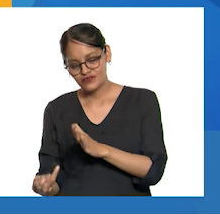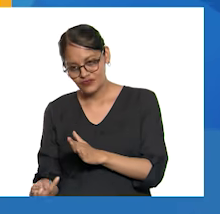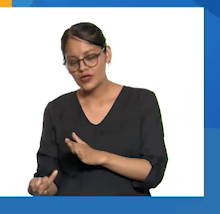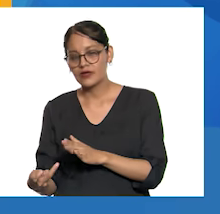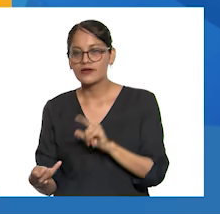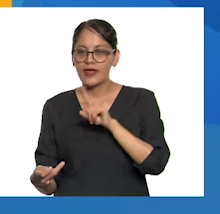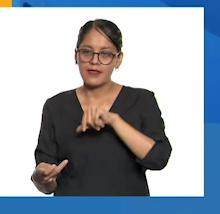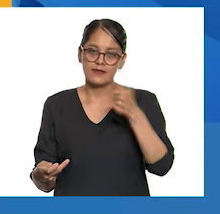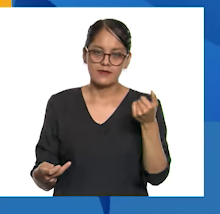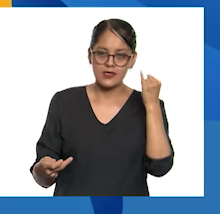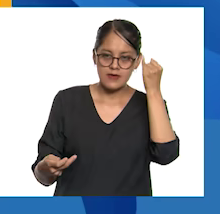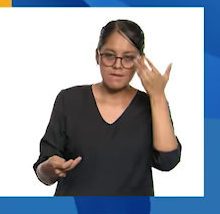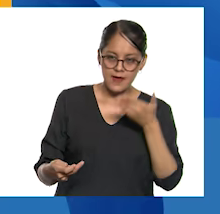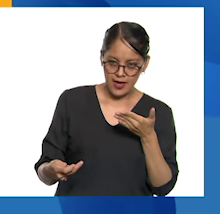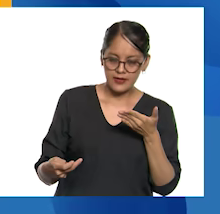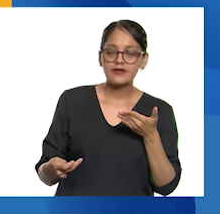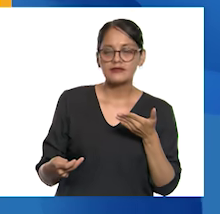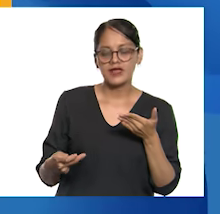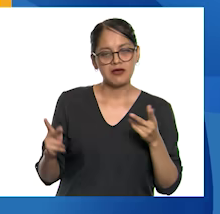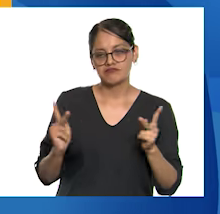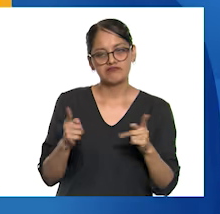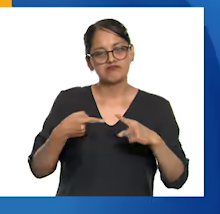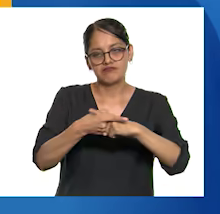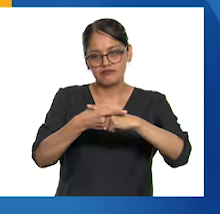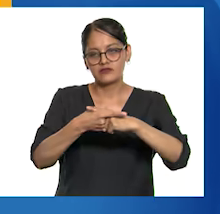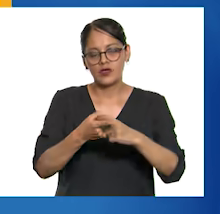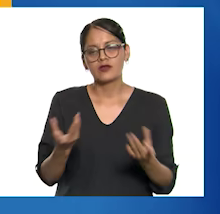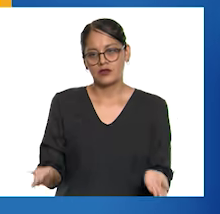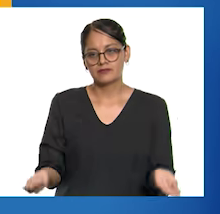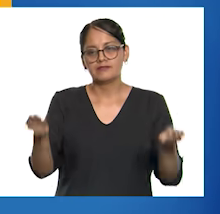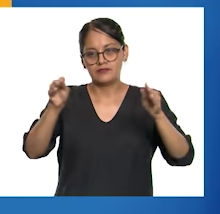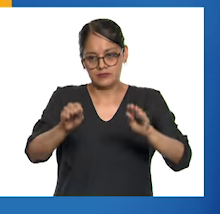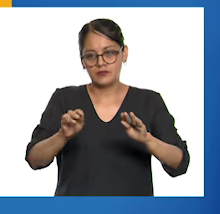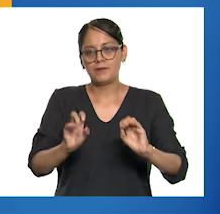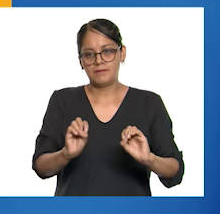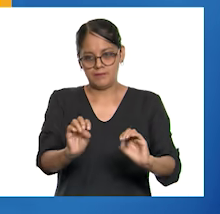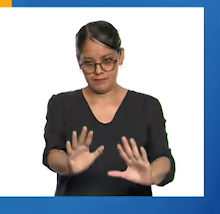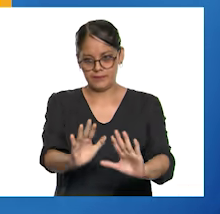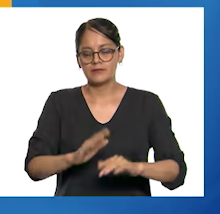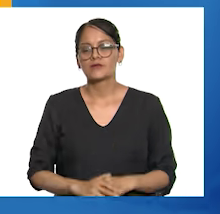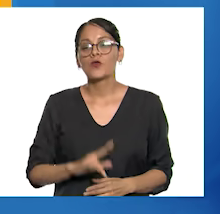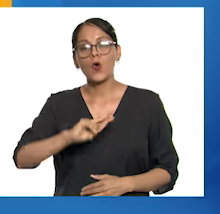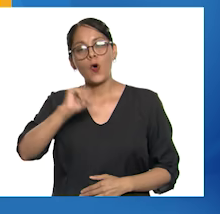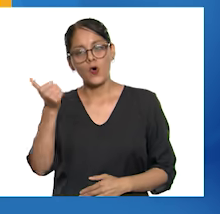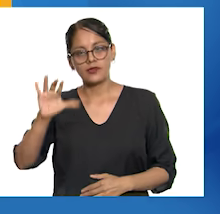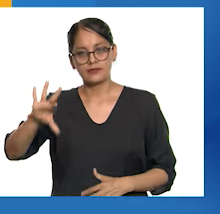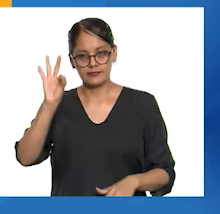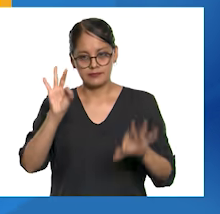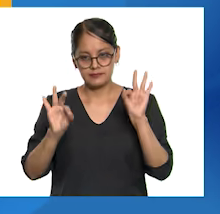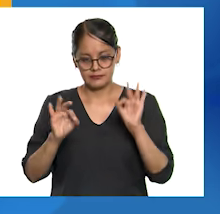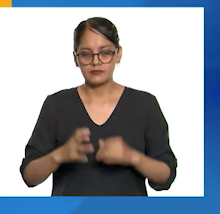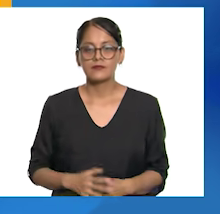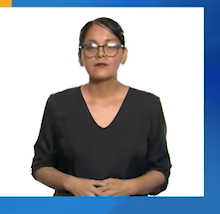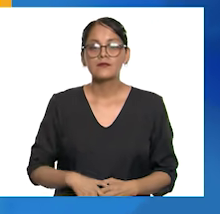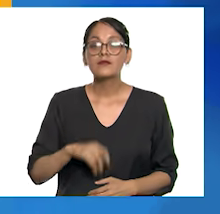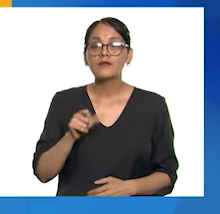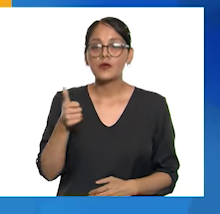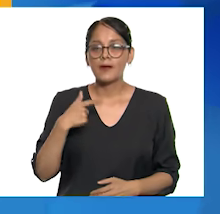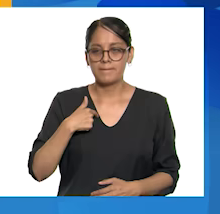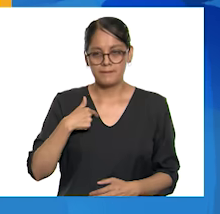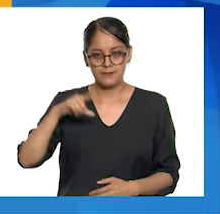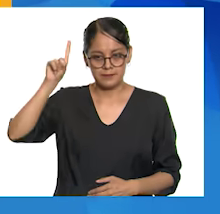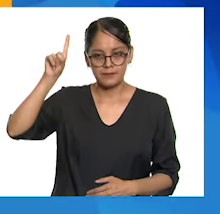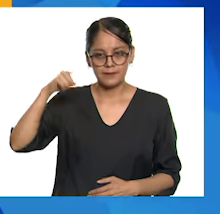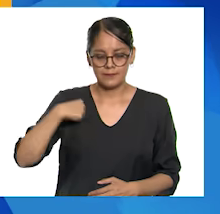botas en la imagen. Entonces, ¿qué es lo que tenemos que hacer? Voltearlas nuevamente y escoger otras. Exactamente. ¿Qué sería? Mi